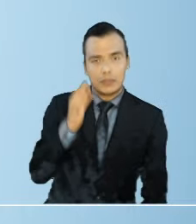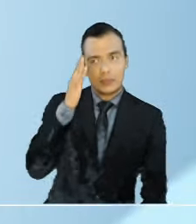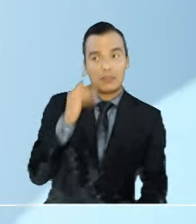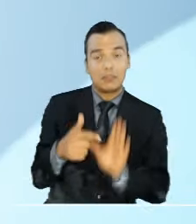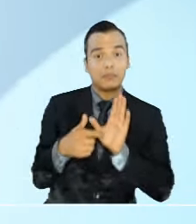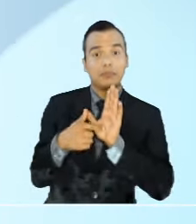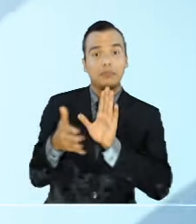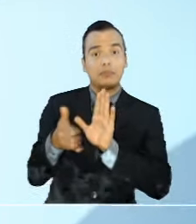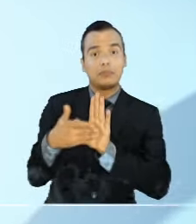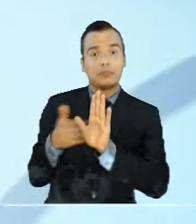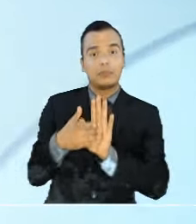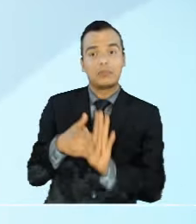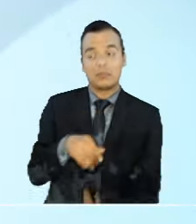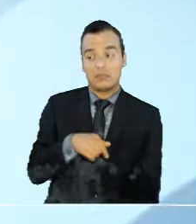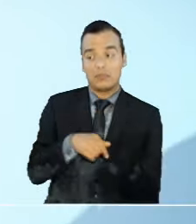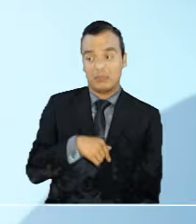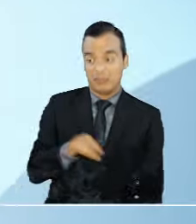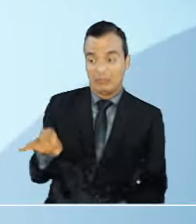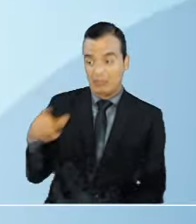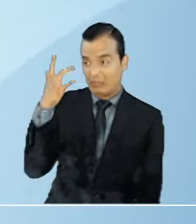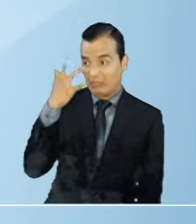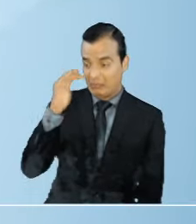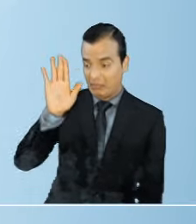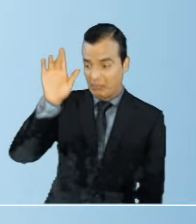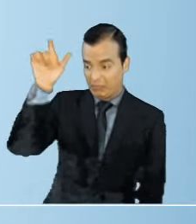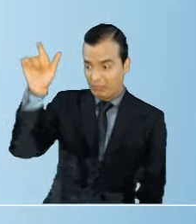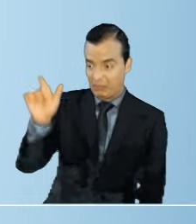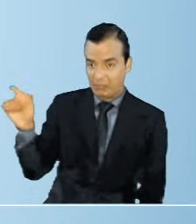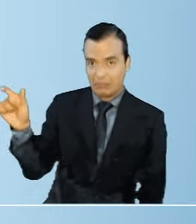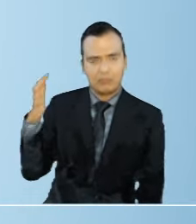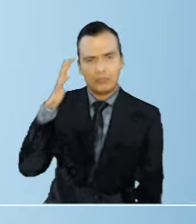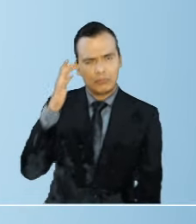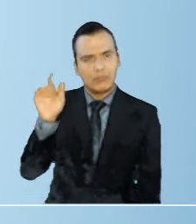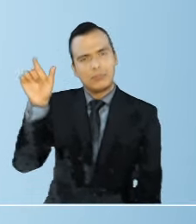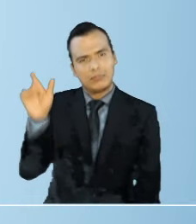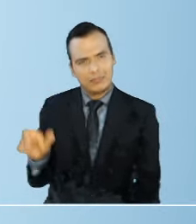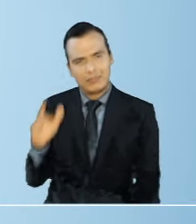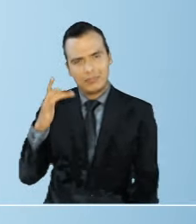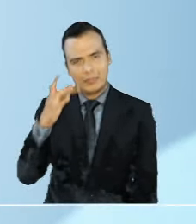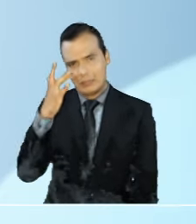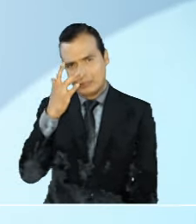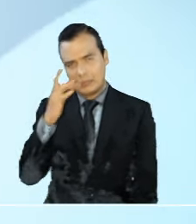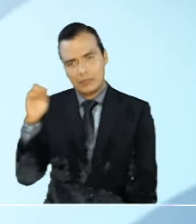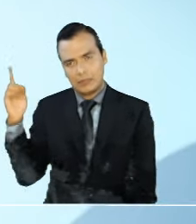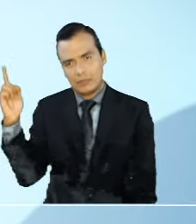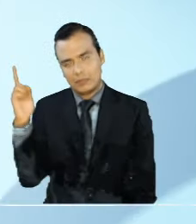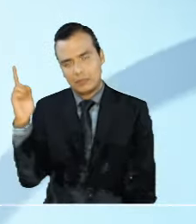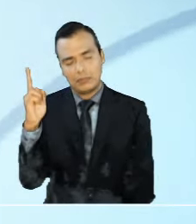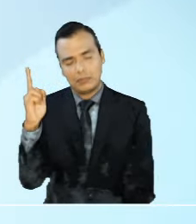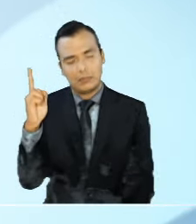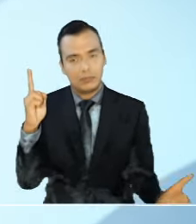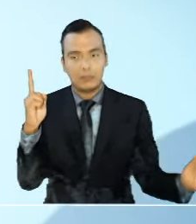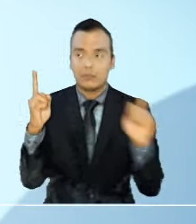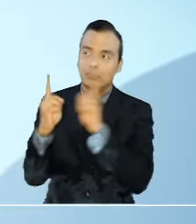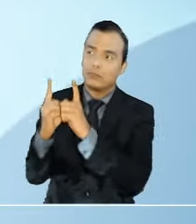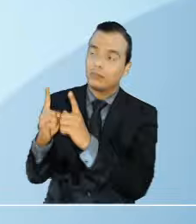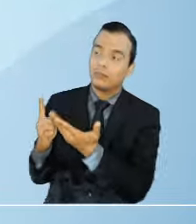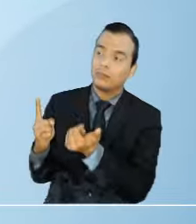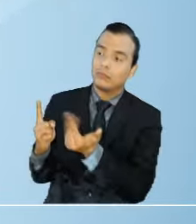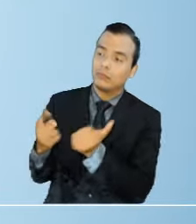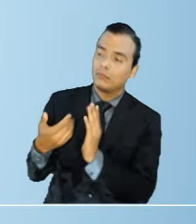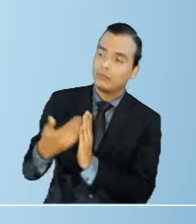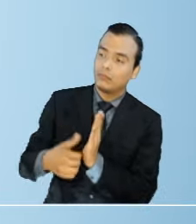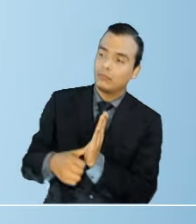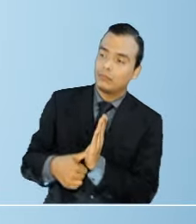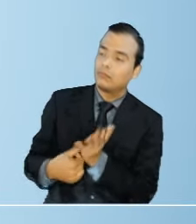cuando el uniformado le solicitaba los documentos a una persona afro. Las palabras utilizadas por el uniformado están siendo catalogadas como un